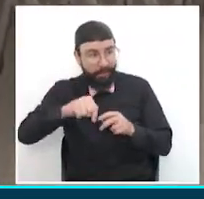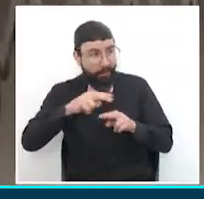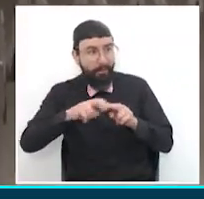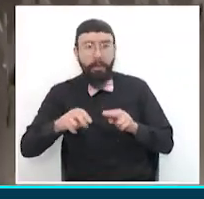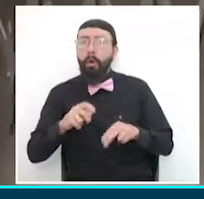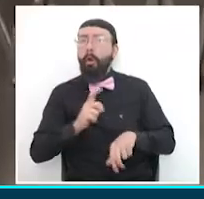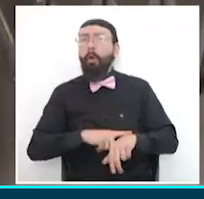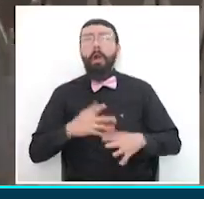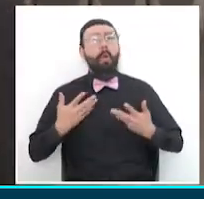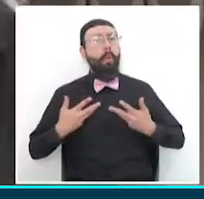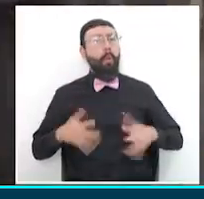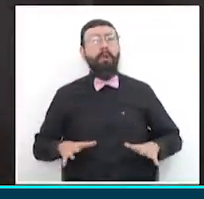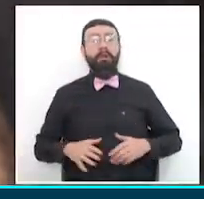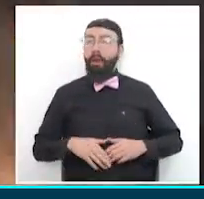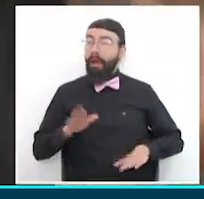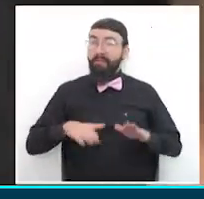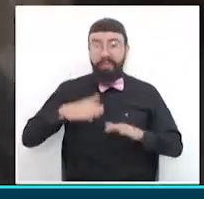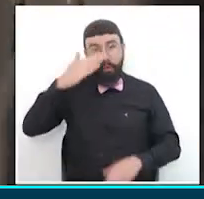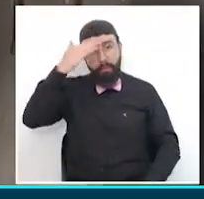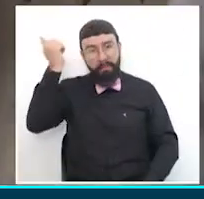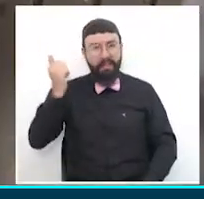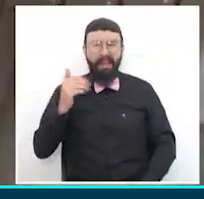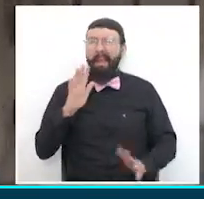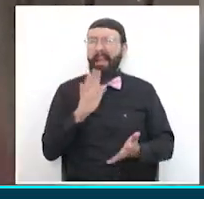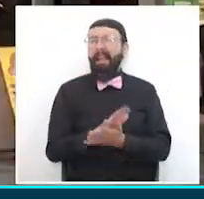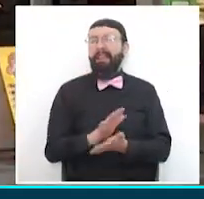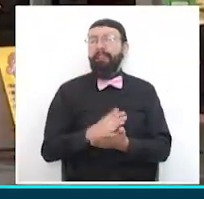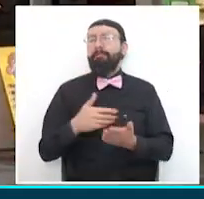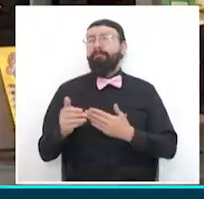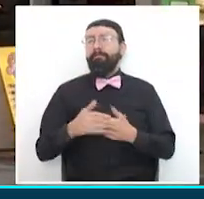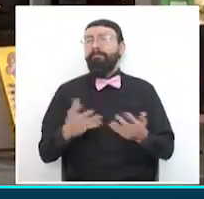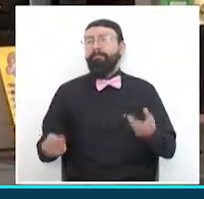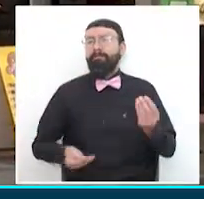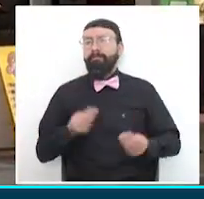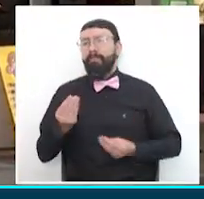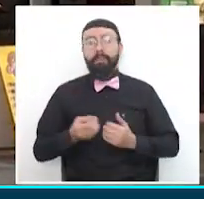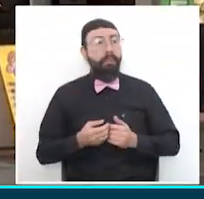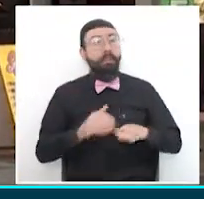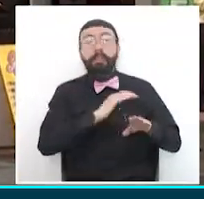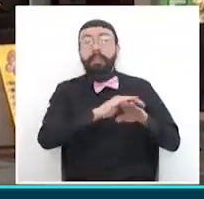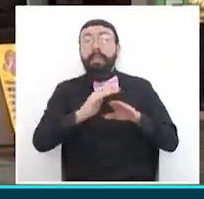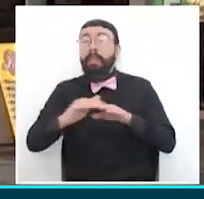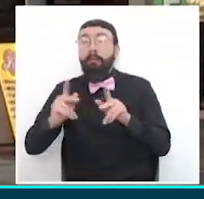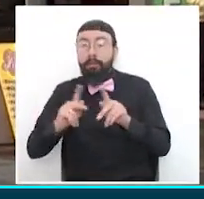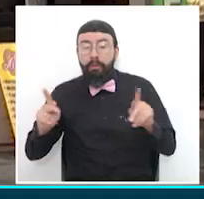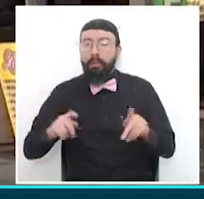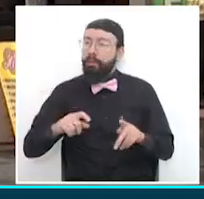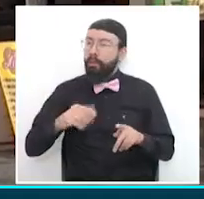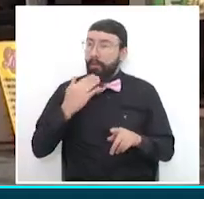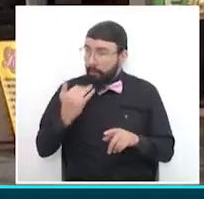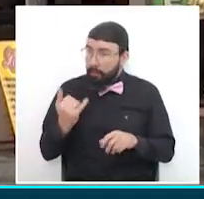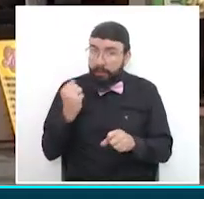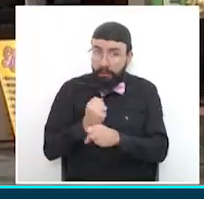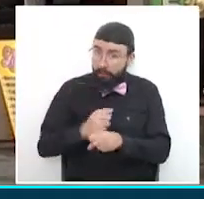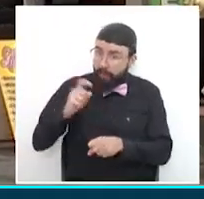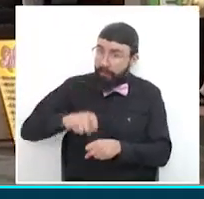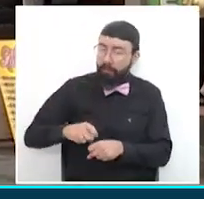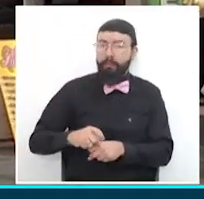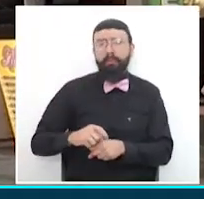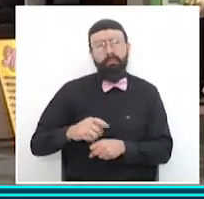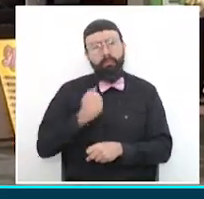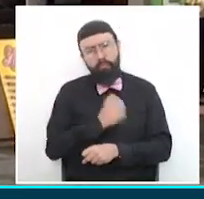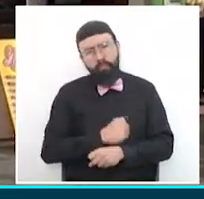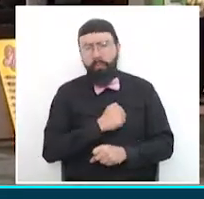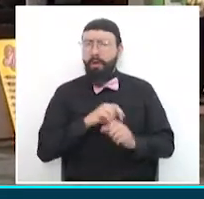hora, en donde se nos olvida que estamos en plena emergencia. Invitamos a todas esas personas que, sabiendo que se necesitan trabajar, que hagamos todos los protocolos, porque